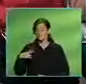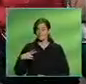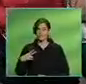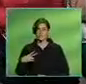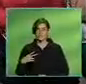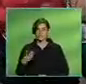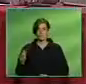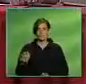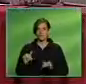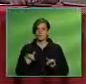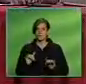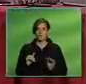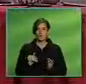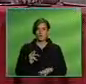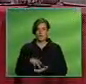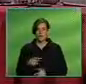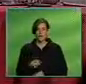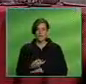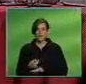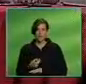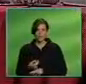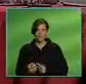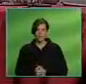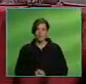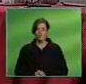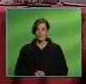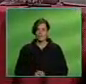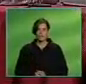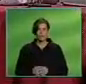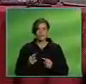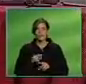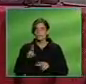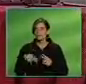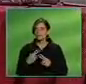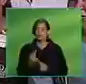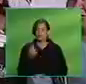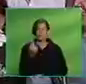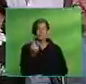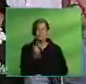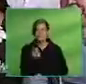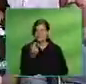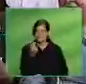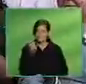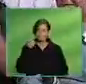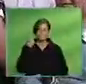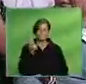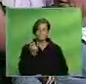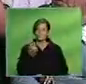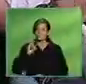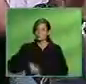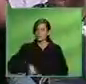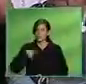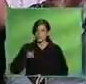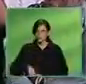los pelucones vendrían a gobernar, pero no volverán jamás, jamás ni nunca.